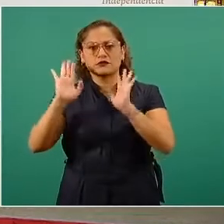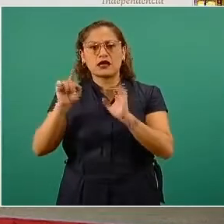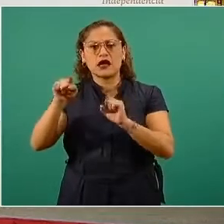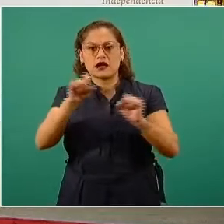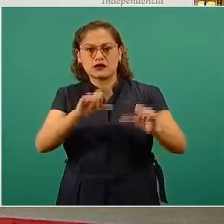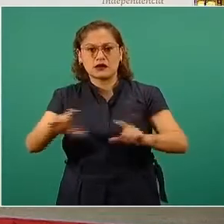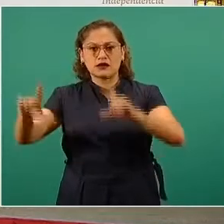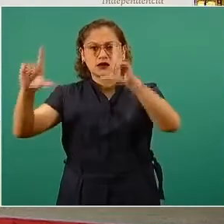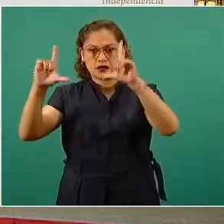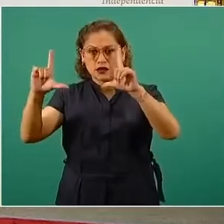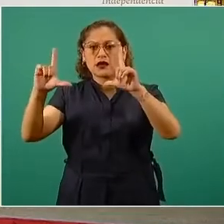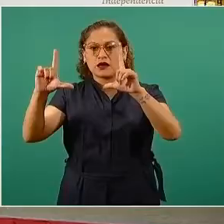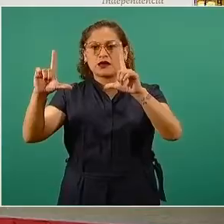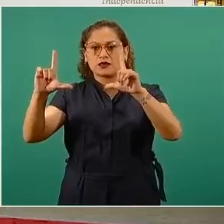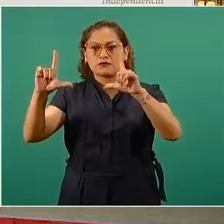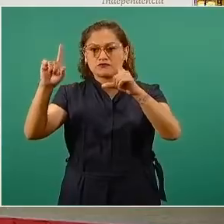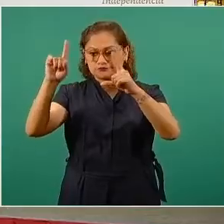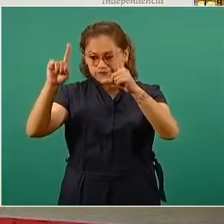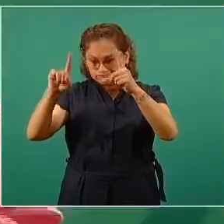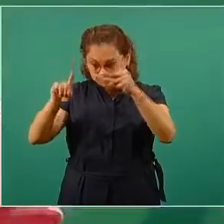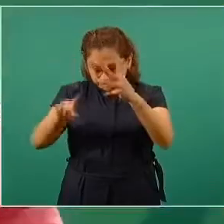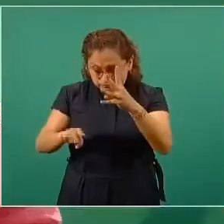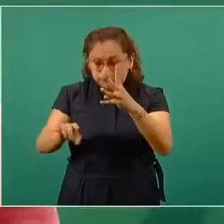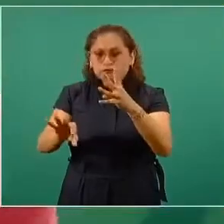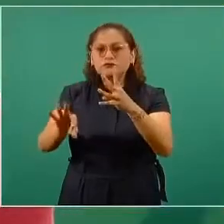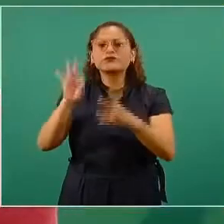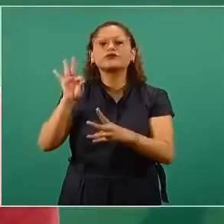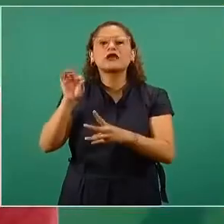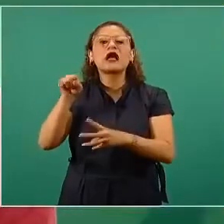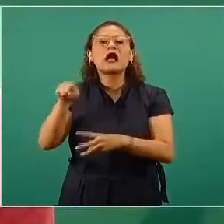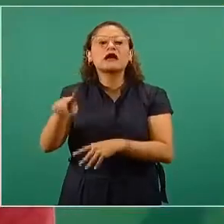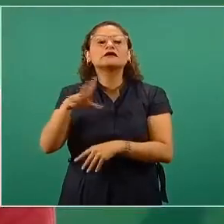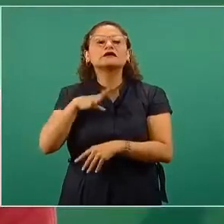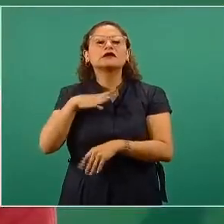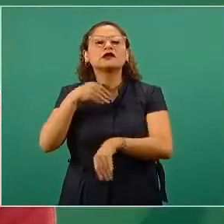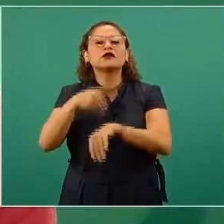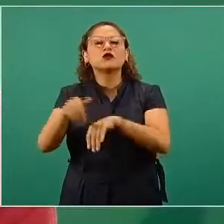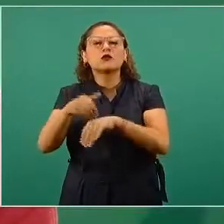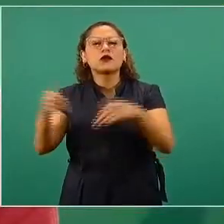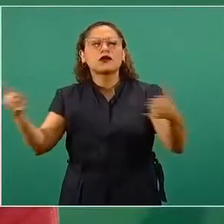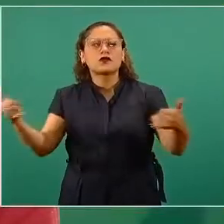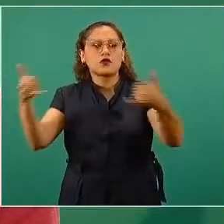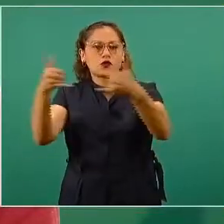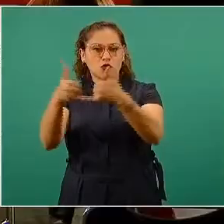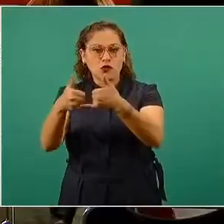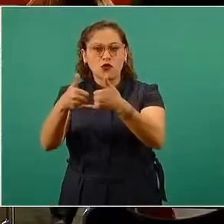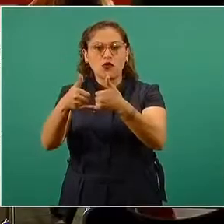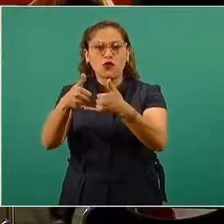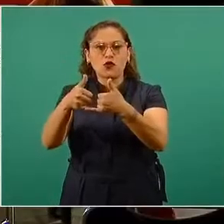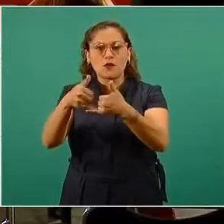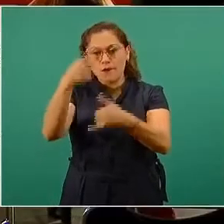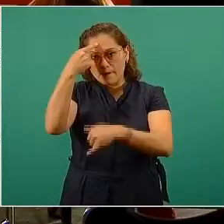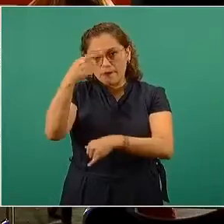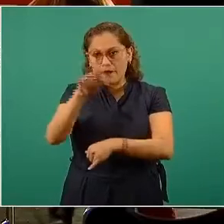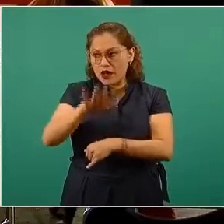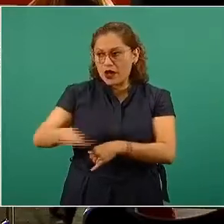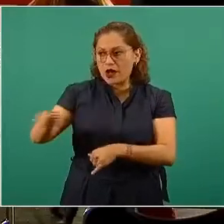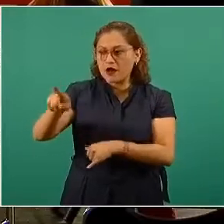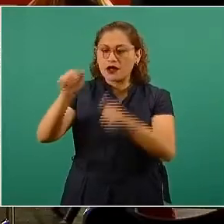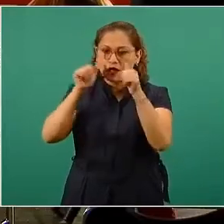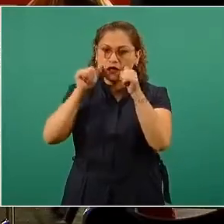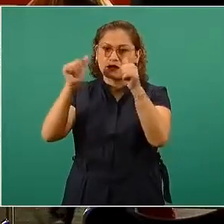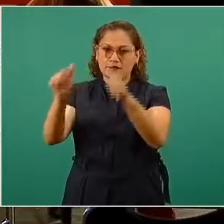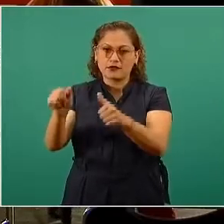Social y seguramente en la portada vienen los números de atención a la derechohabiencia, donde se puede hablar